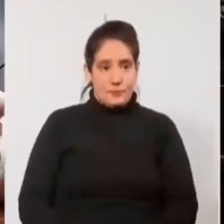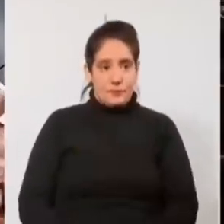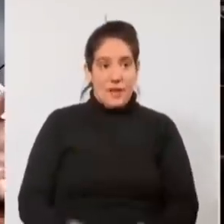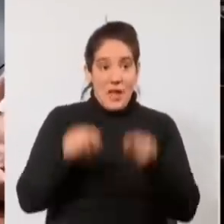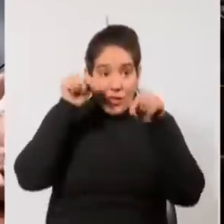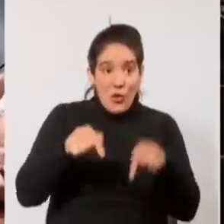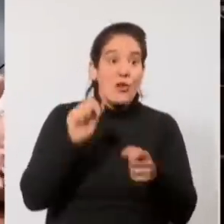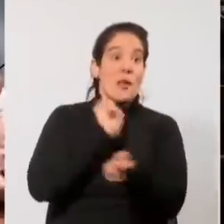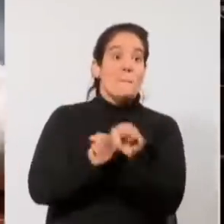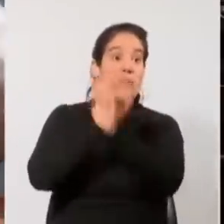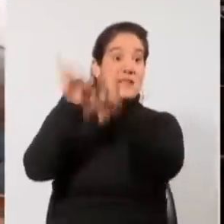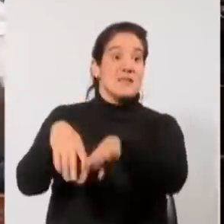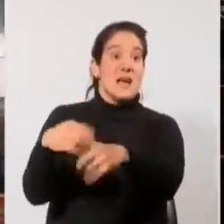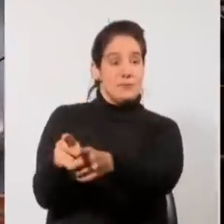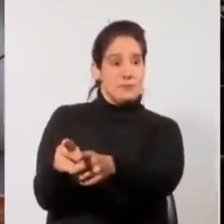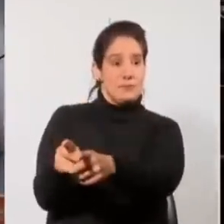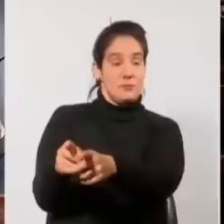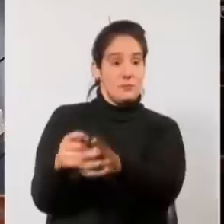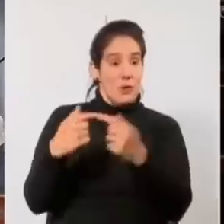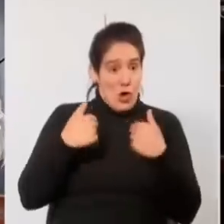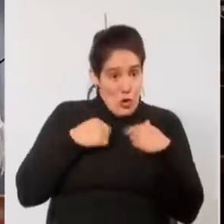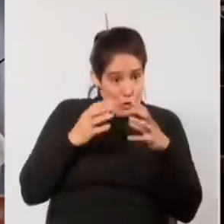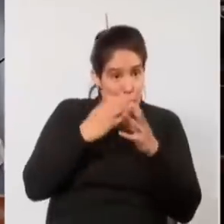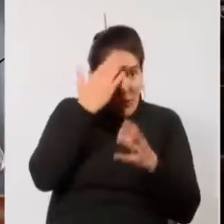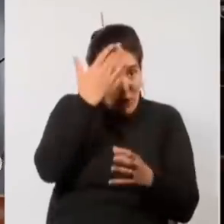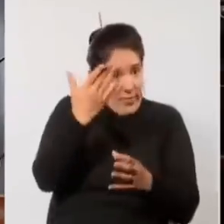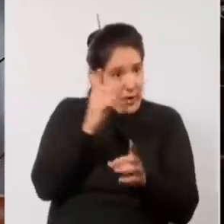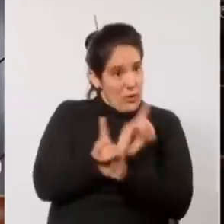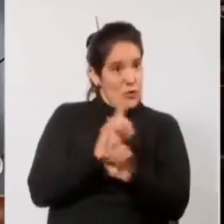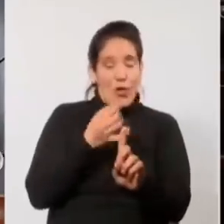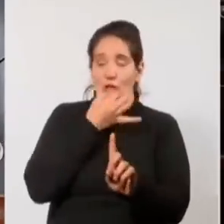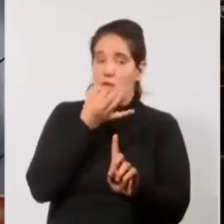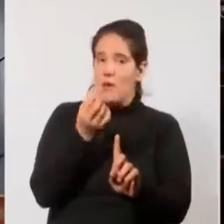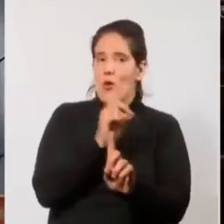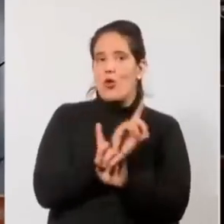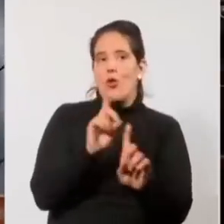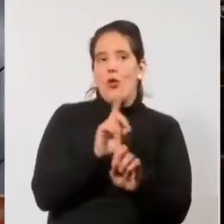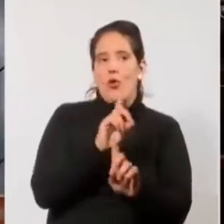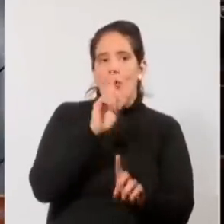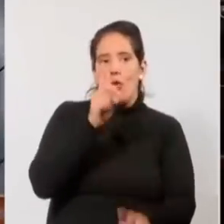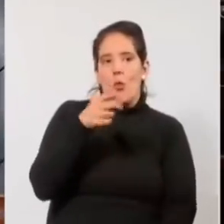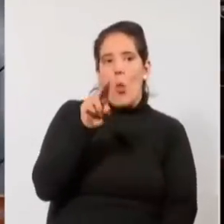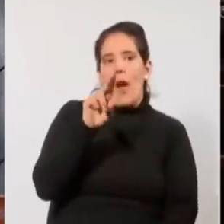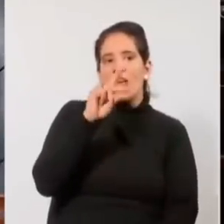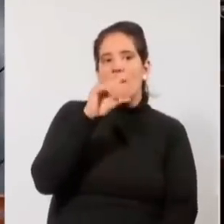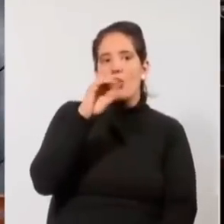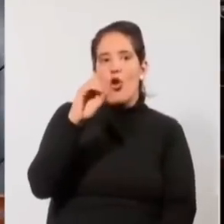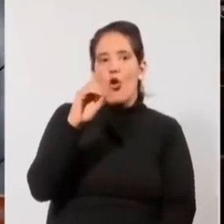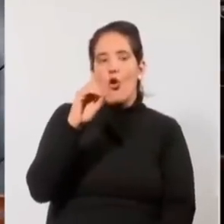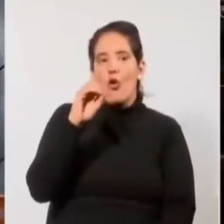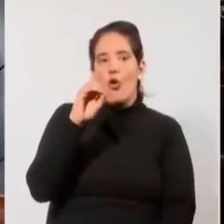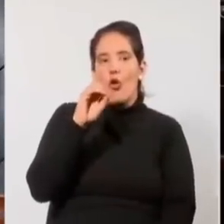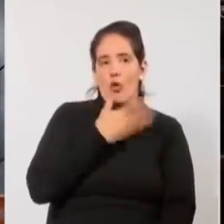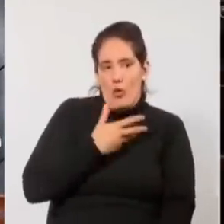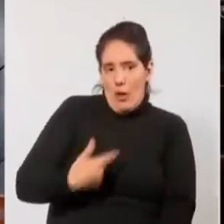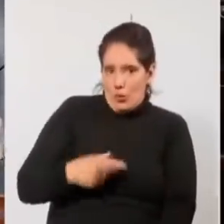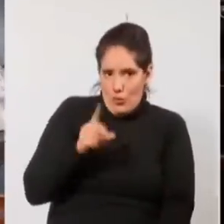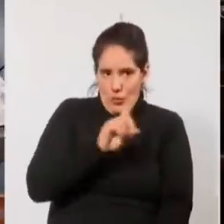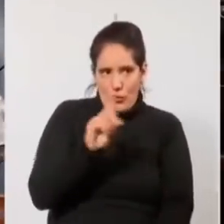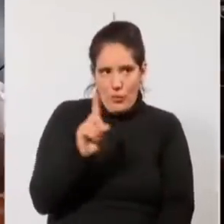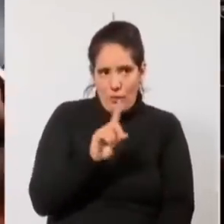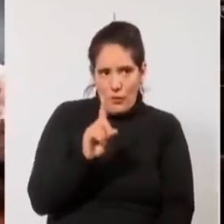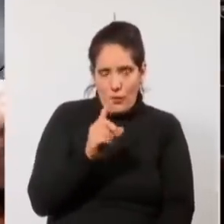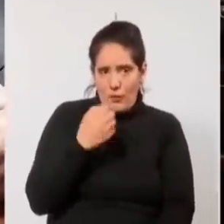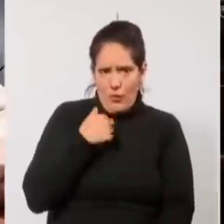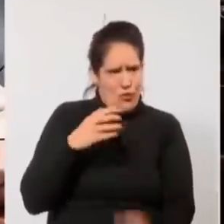está presa? Nosotros no fuimos los que dijimos que Guaidó era un presidente autoproclamado. No fue